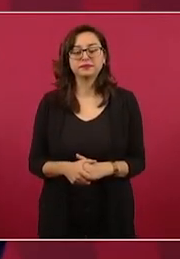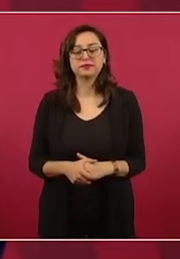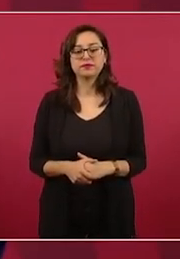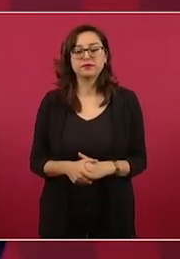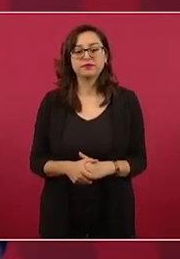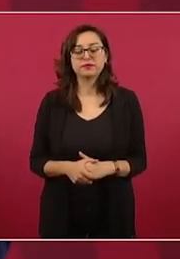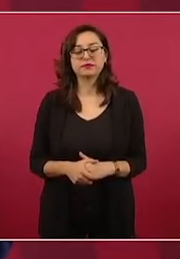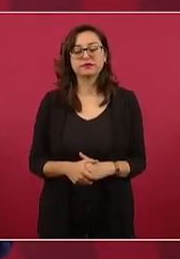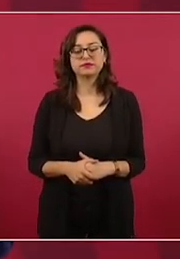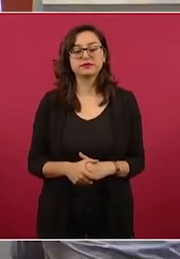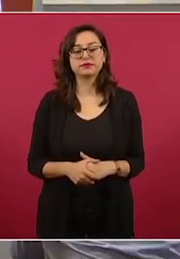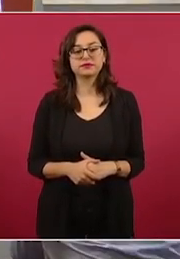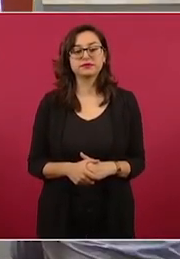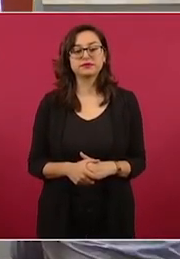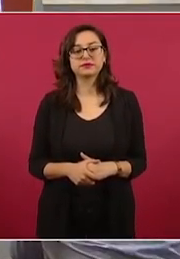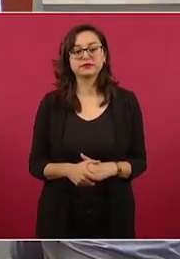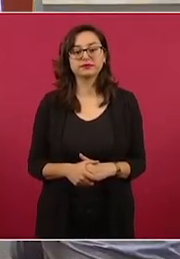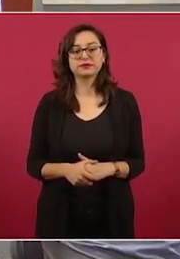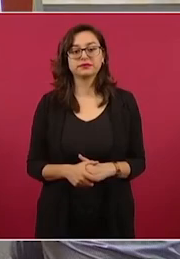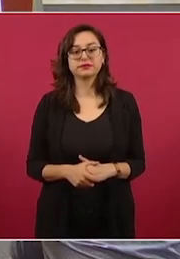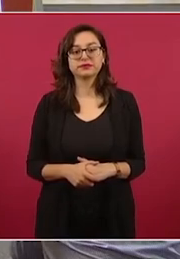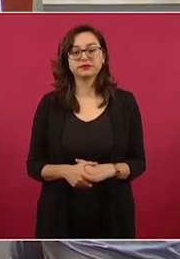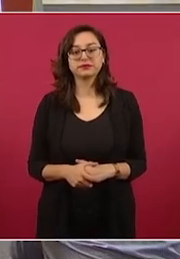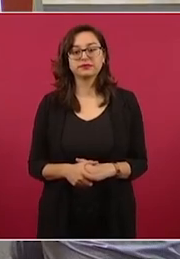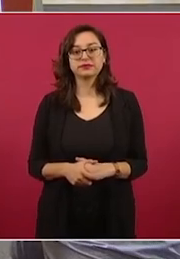se piense en